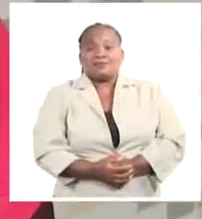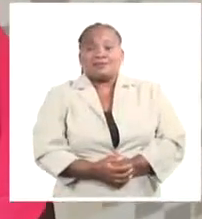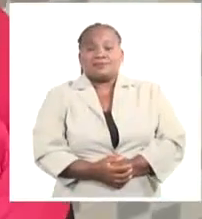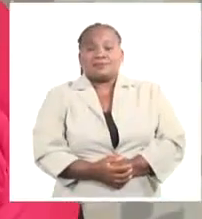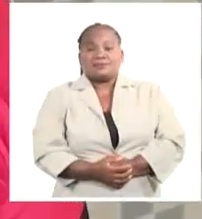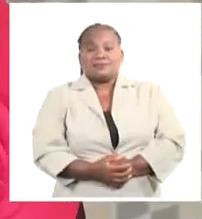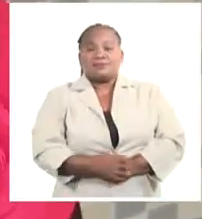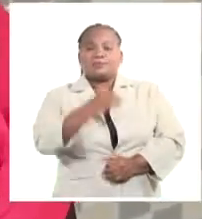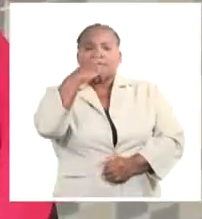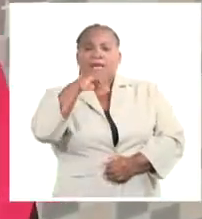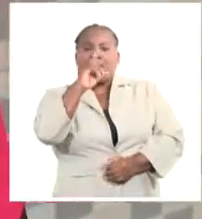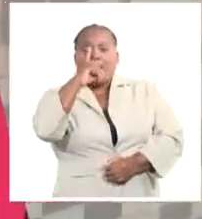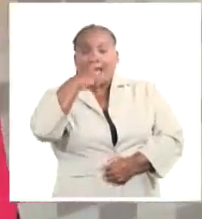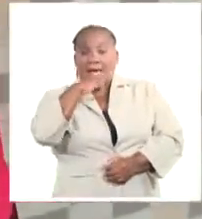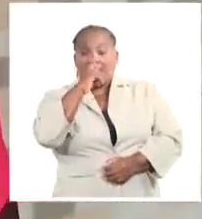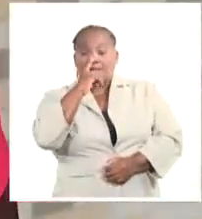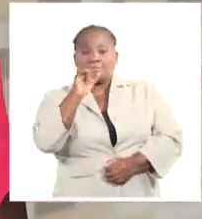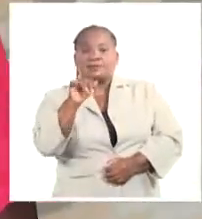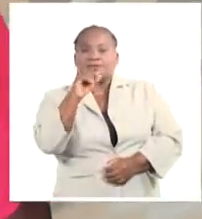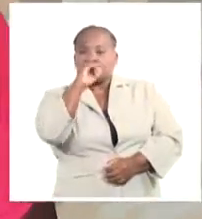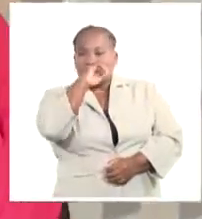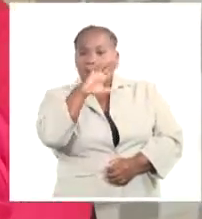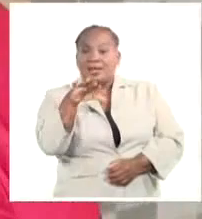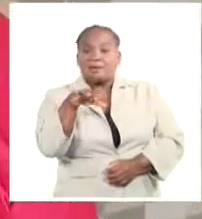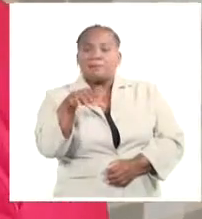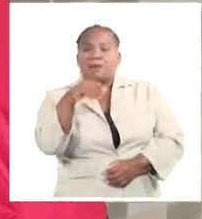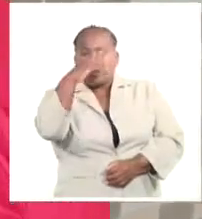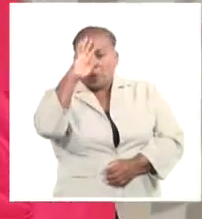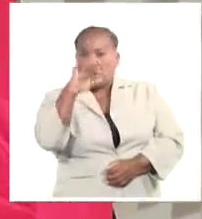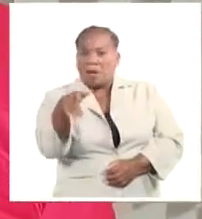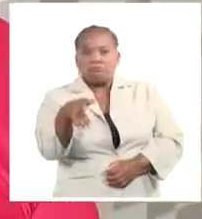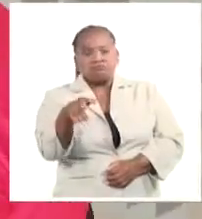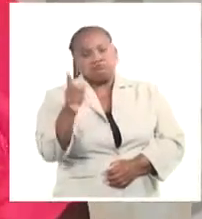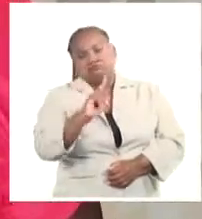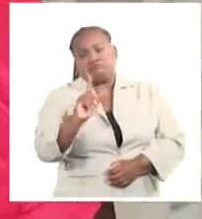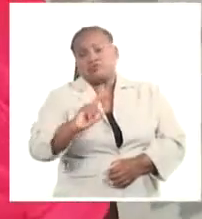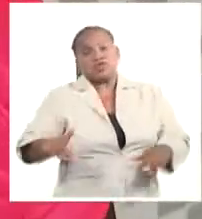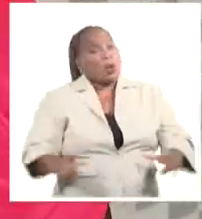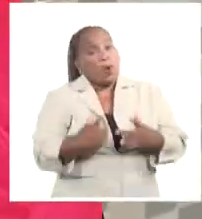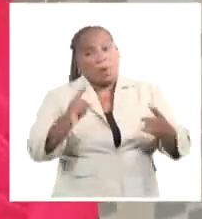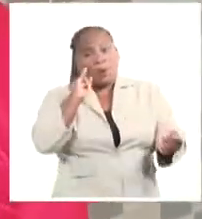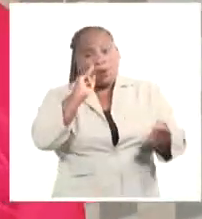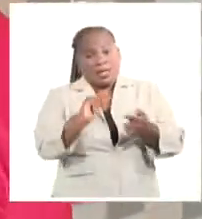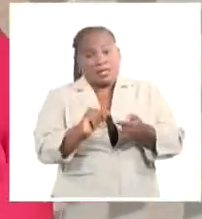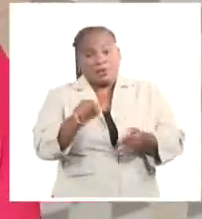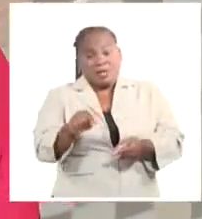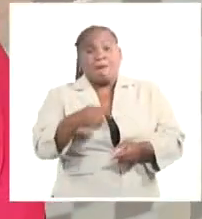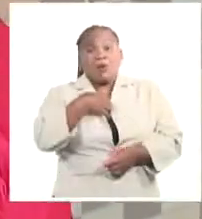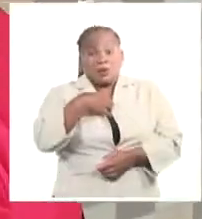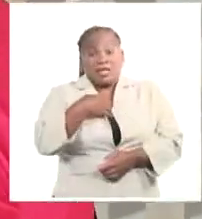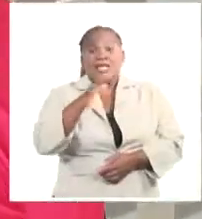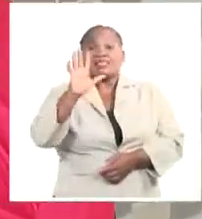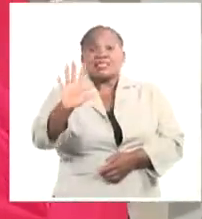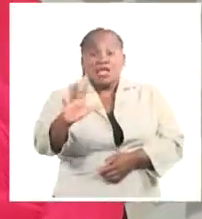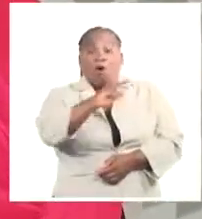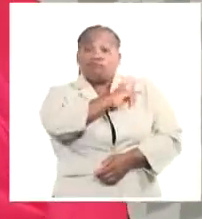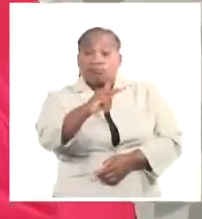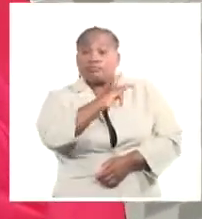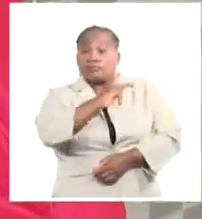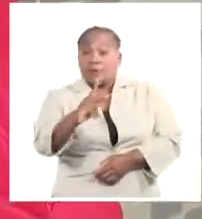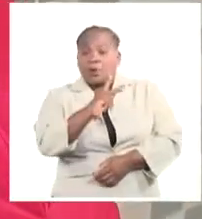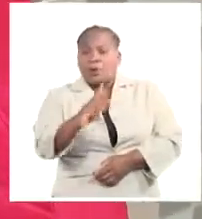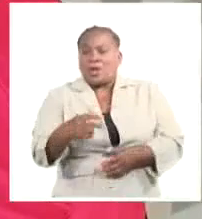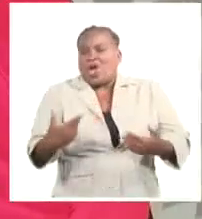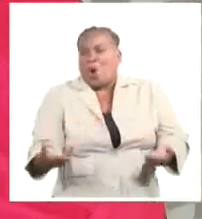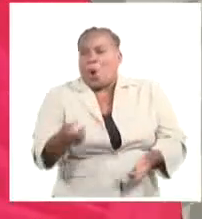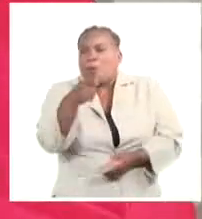Bueno, Alain, termina el Campeonato Mundial Sub-23 para Cuba, no se logra el objetivo, sin embargo el conjunto termina con 5 victorias consecutivas. ¿Cómo